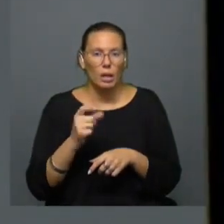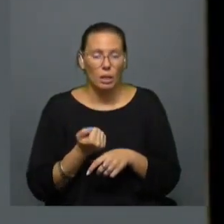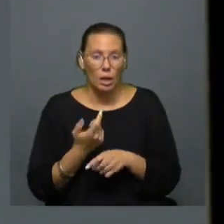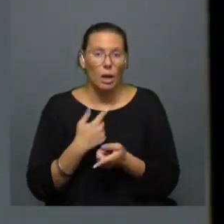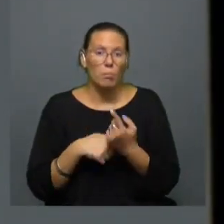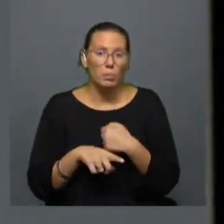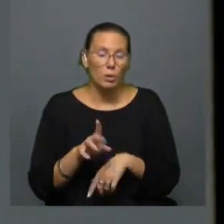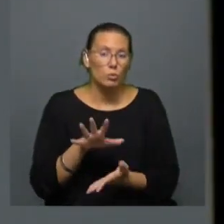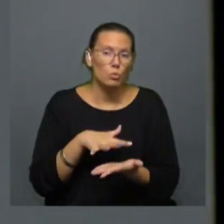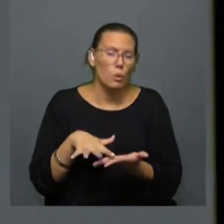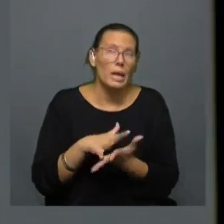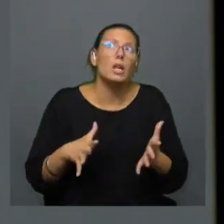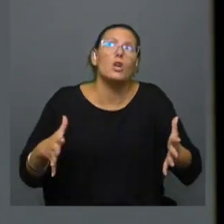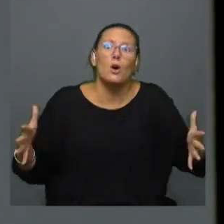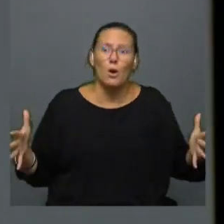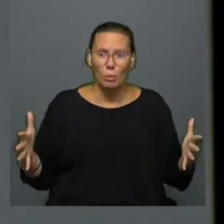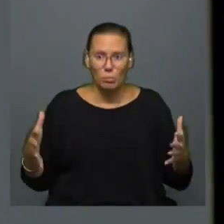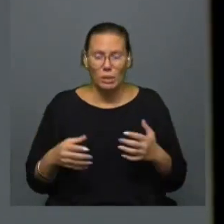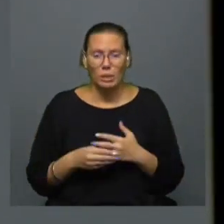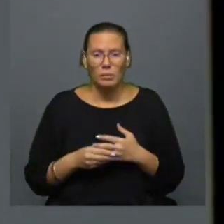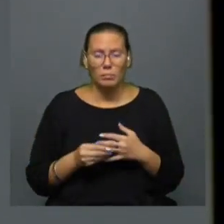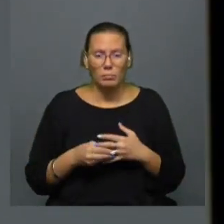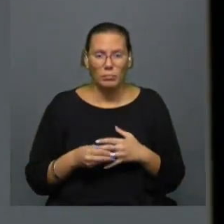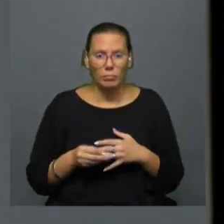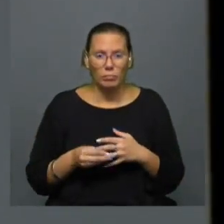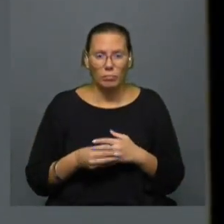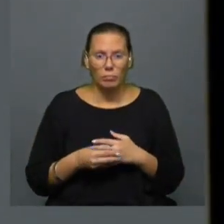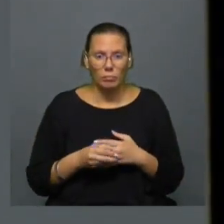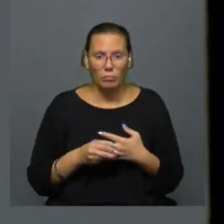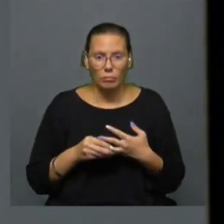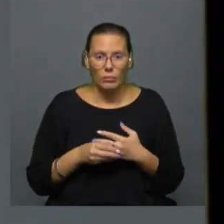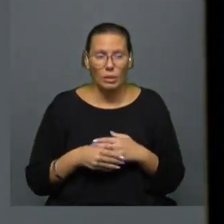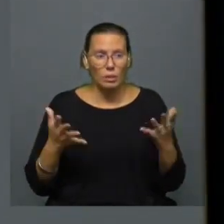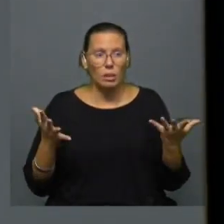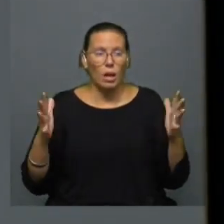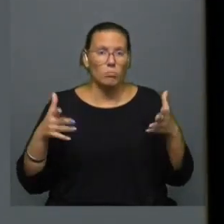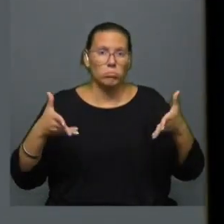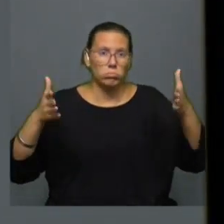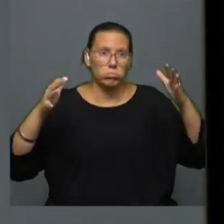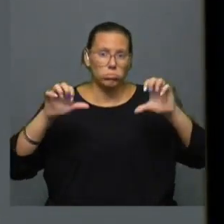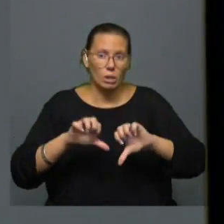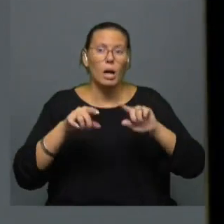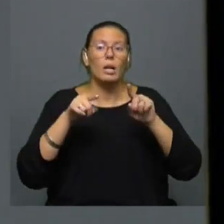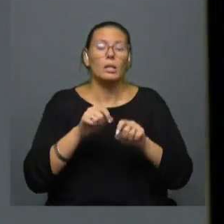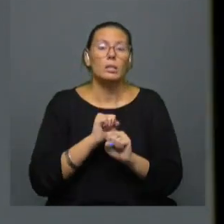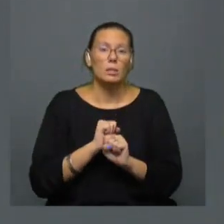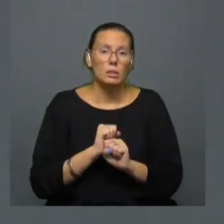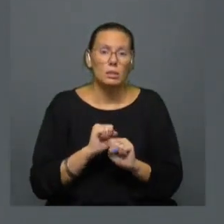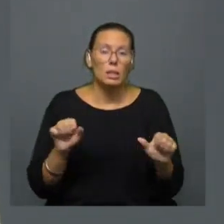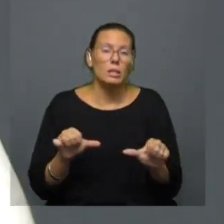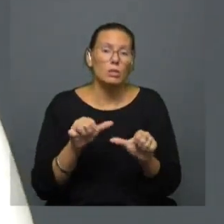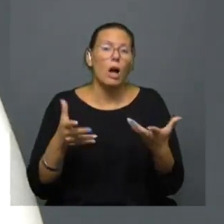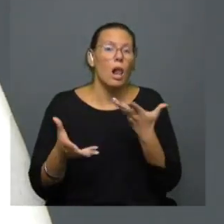pero bueno, es un predio enorme, es una estructura desarmada, y bueno, y ahí se hizo